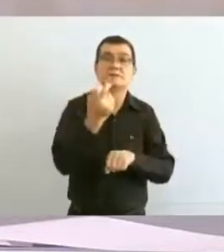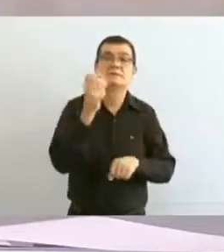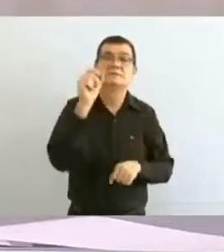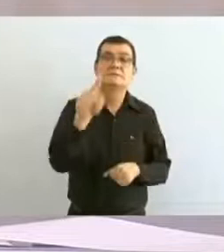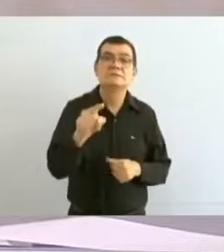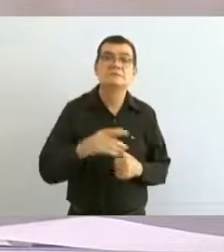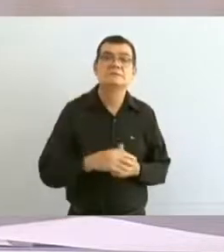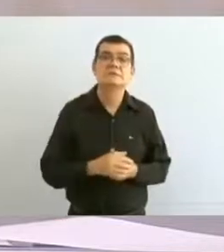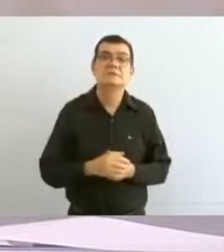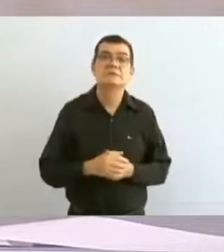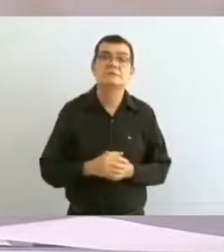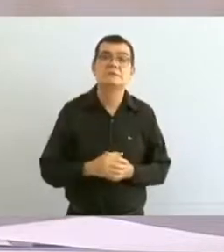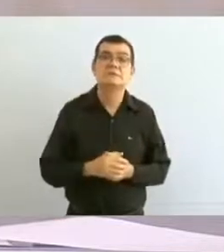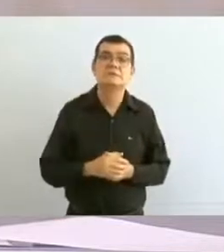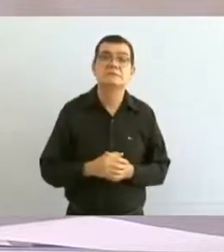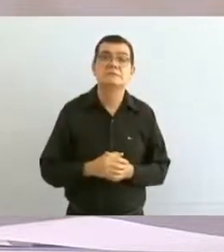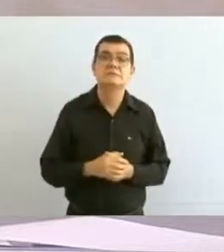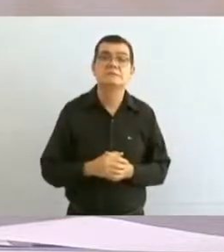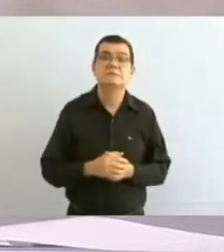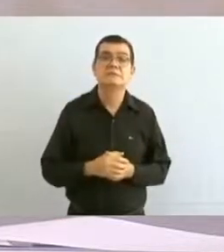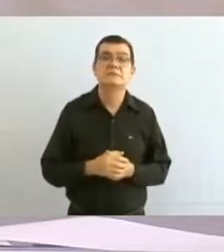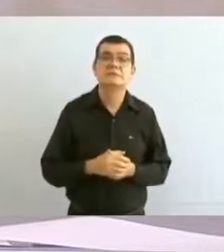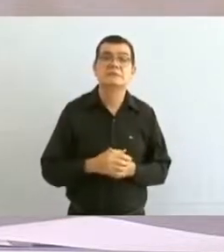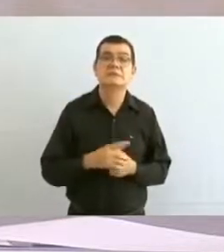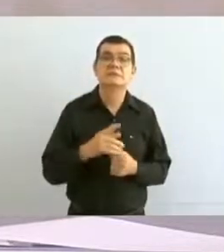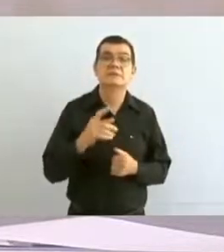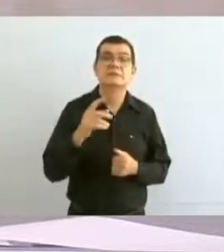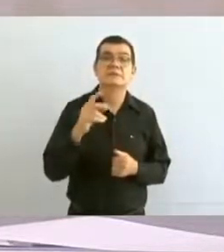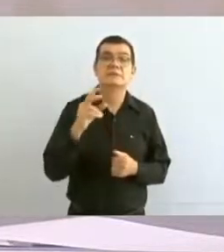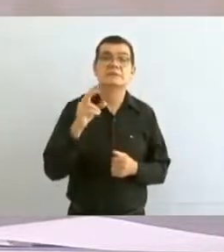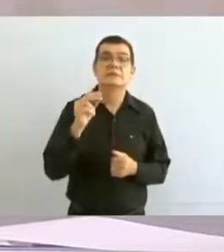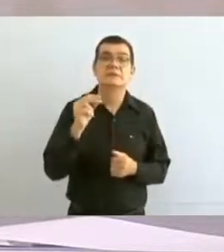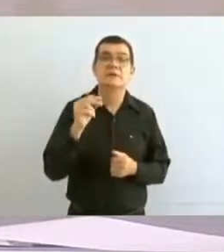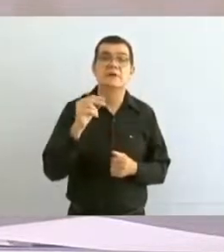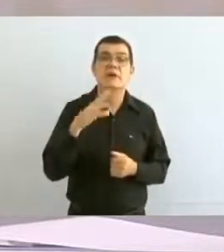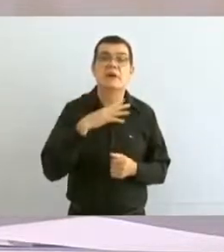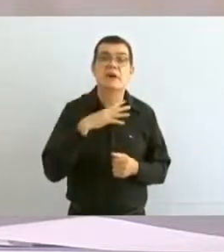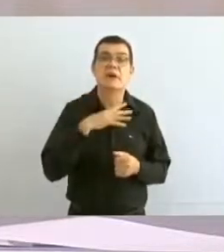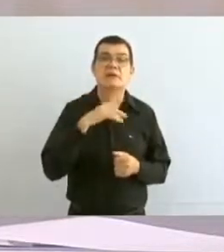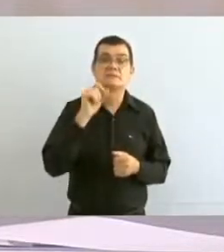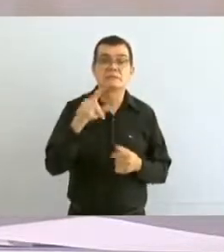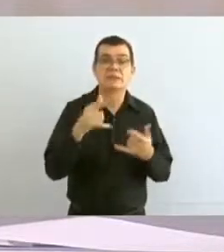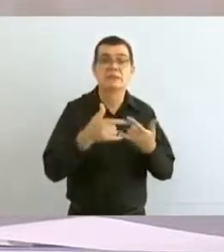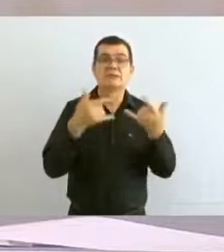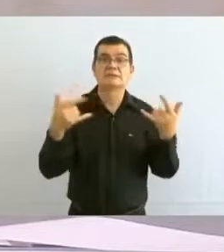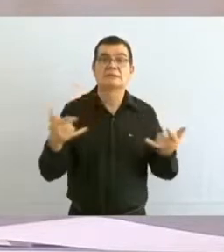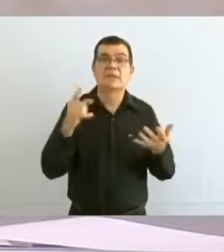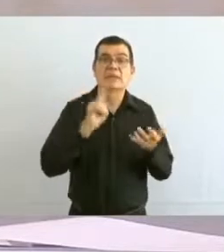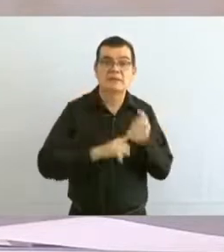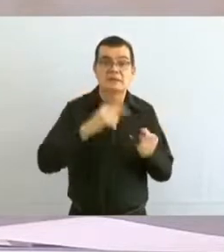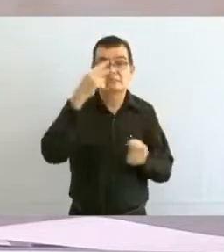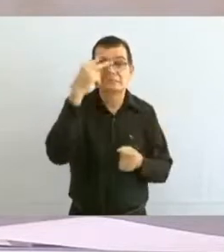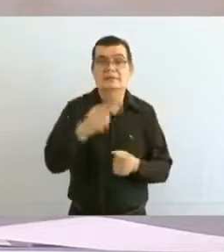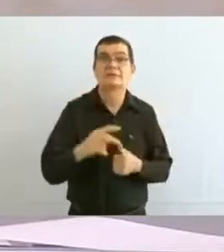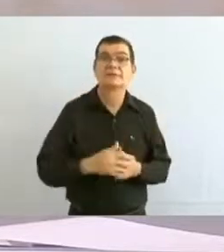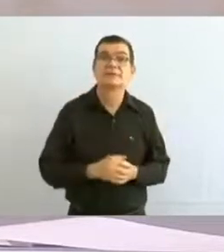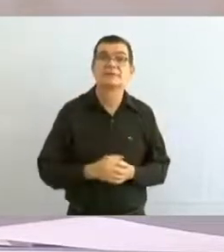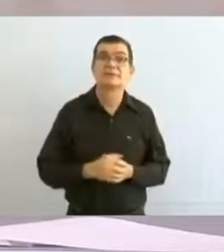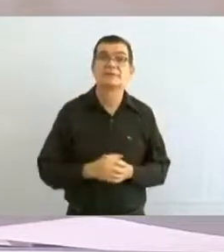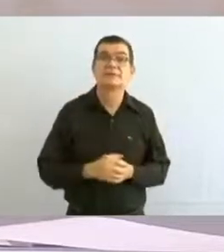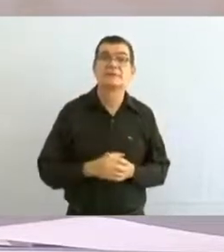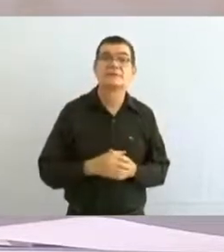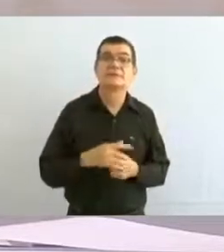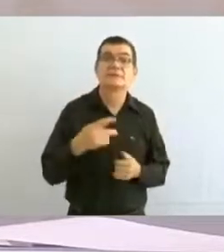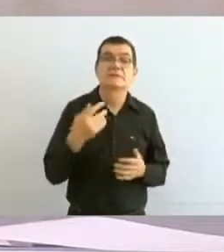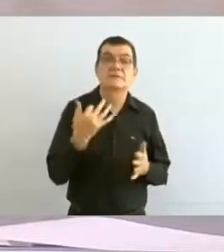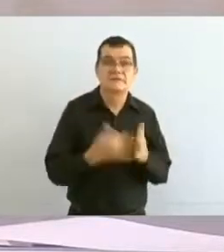y no se tendría la misma historia de México sin